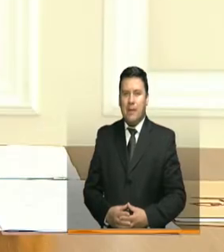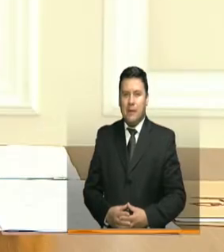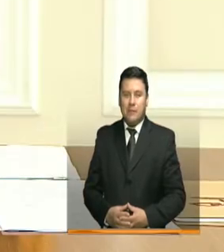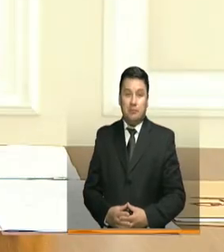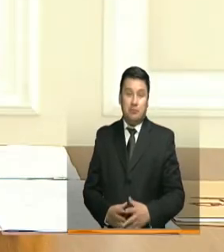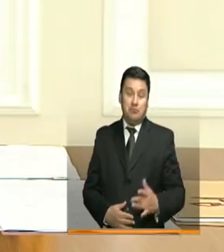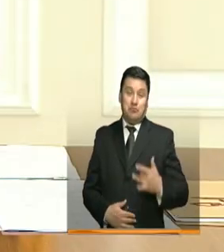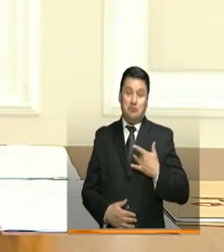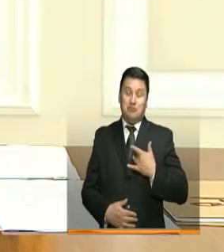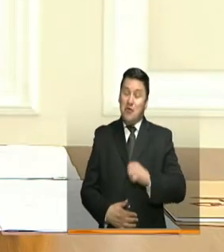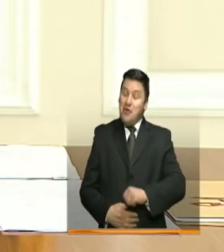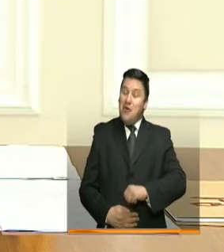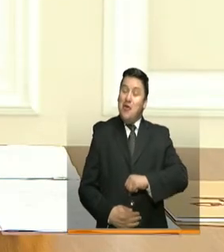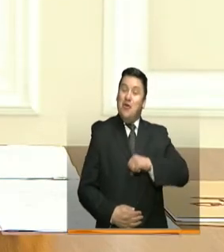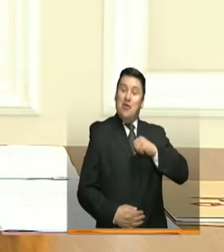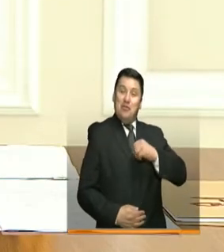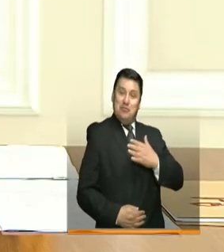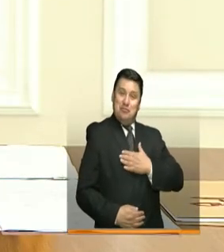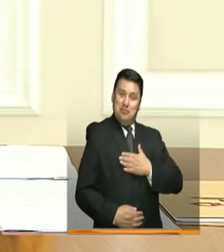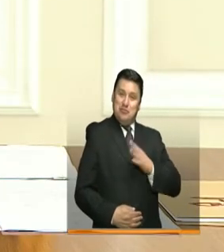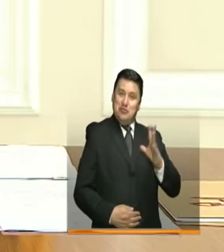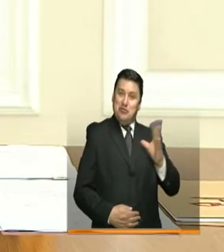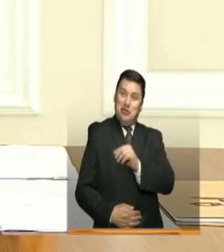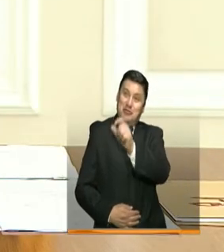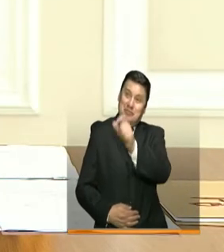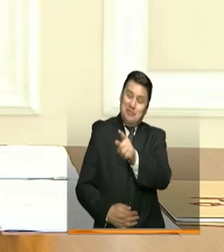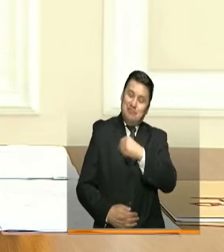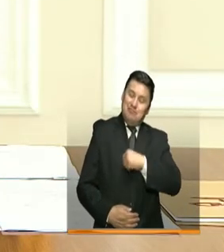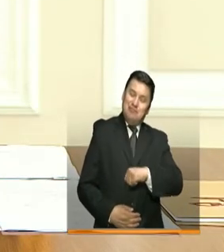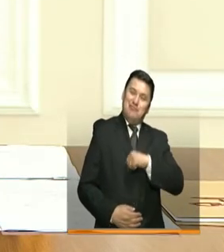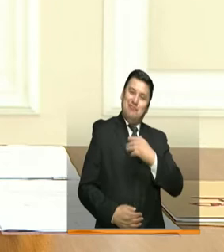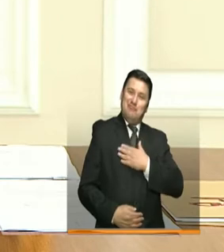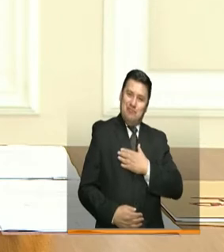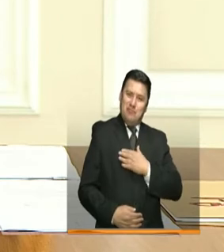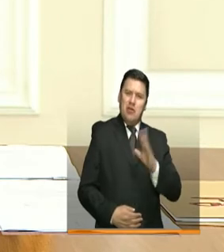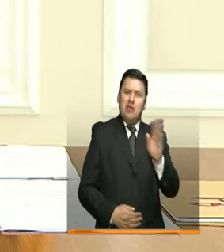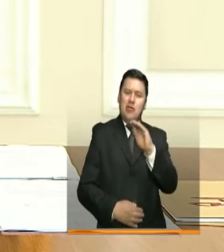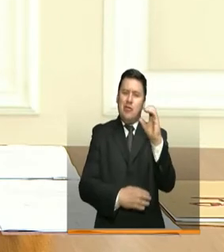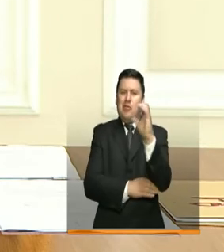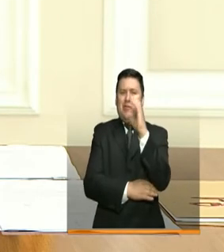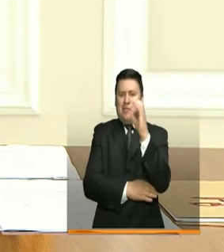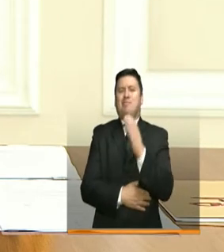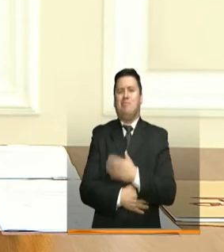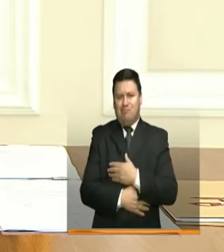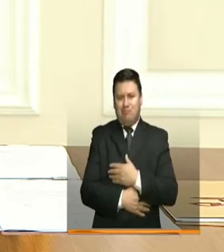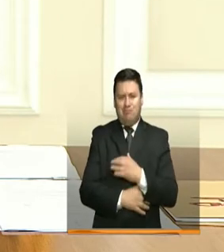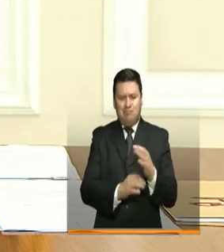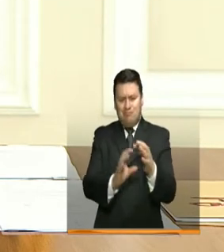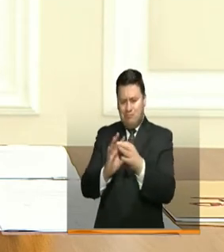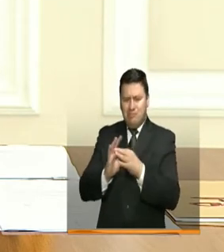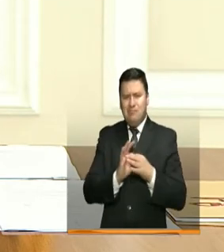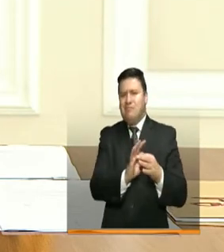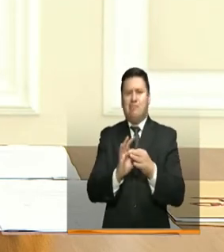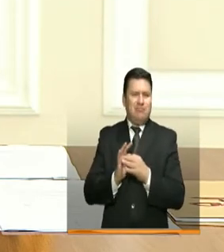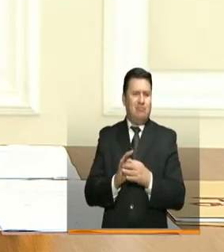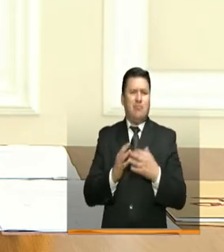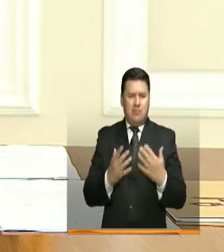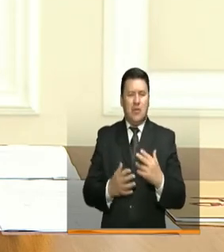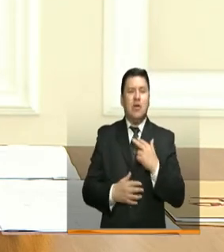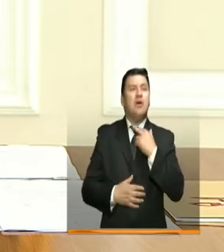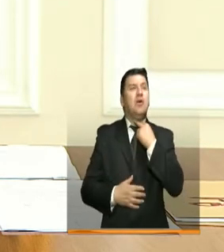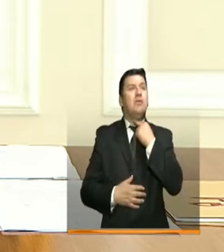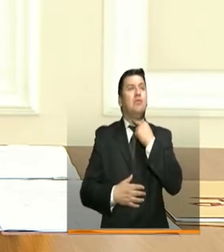Nos sentimos muy orgullosos de todos ellos y de todos los colombianos que estamos unidos con una